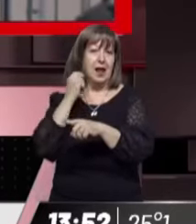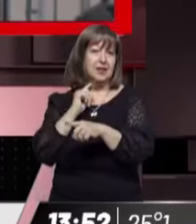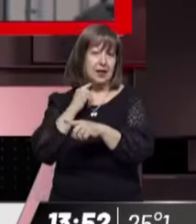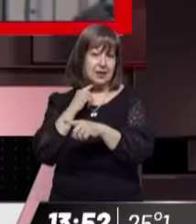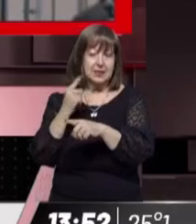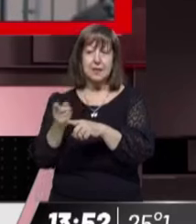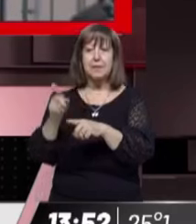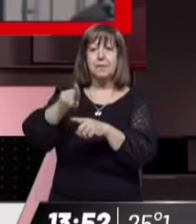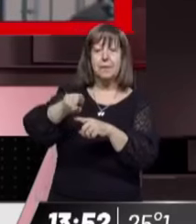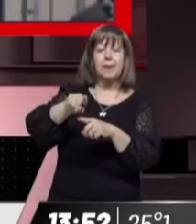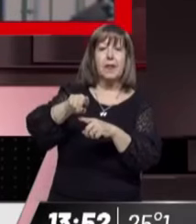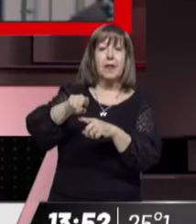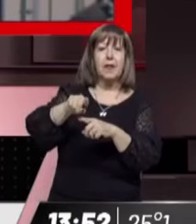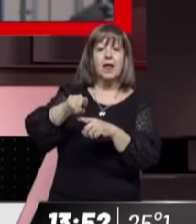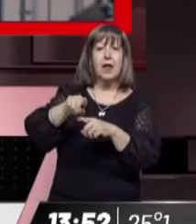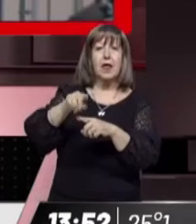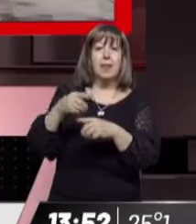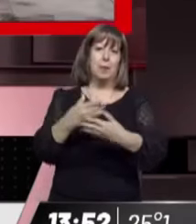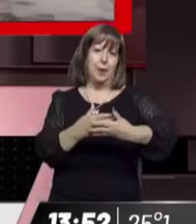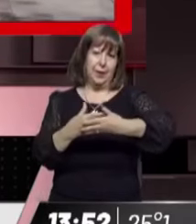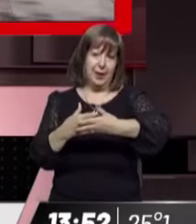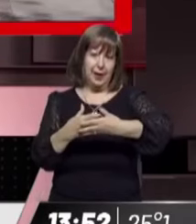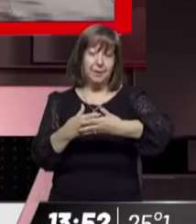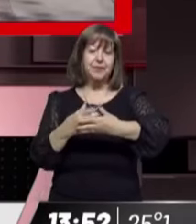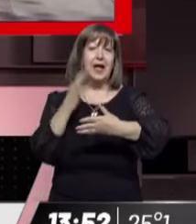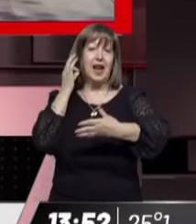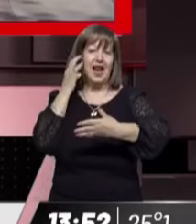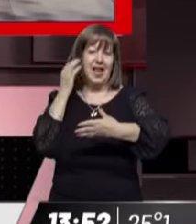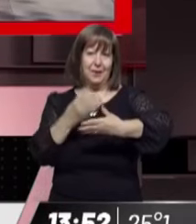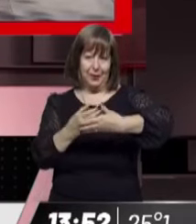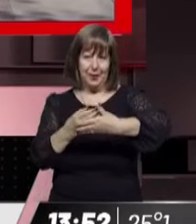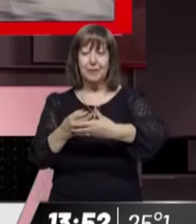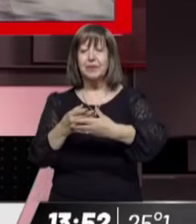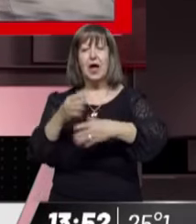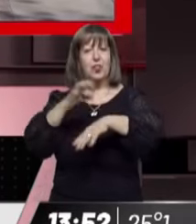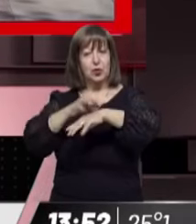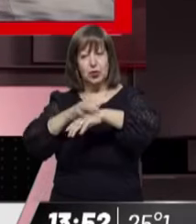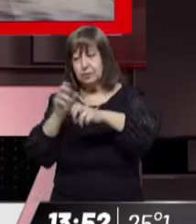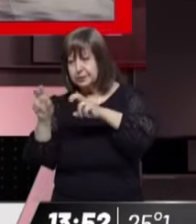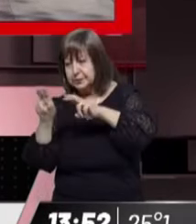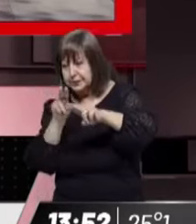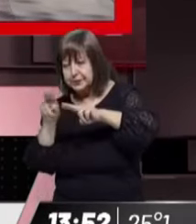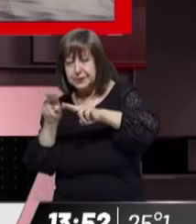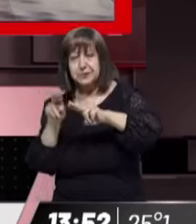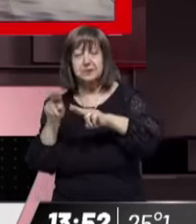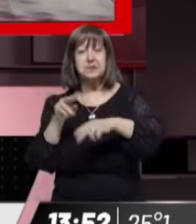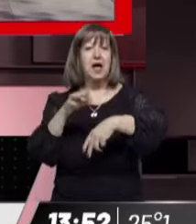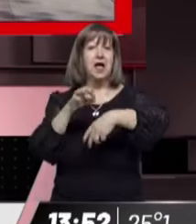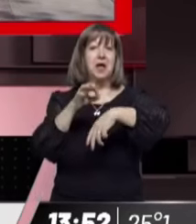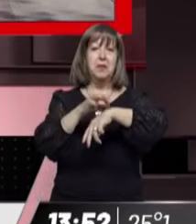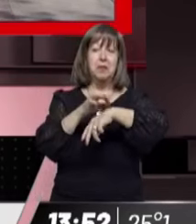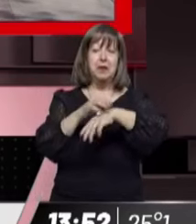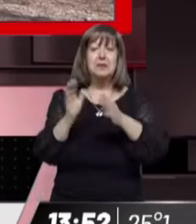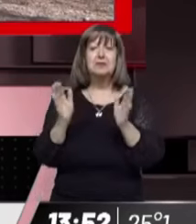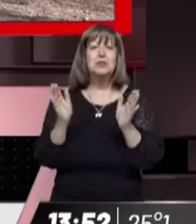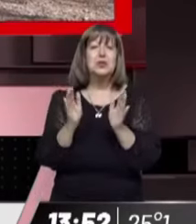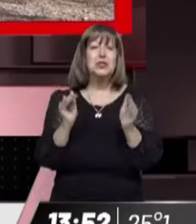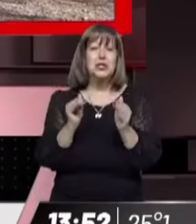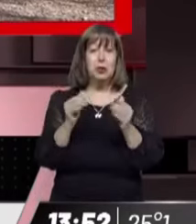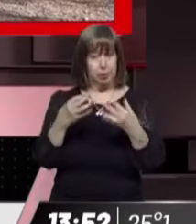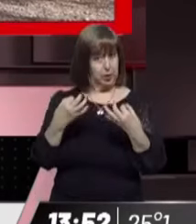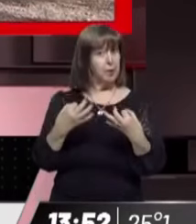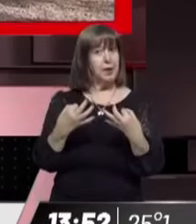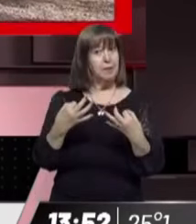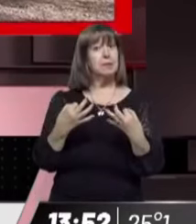el control por neonatología al recién nacido. El recién nacido también estaba estable,